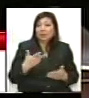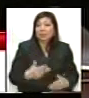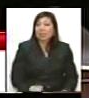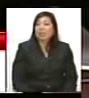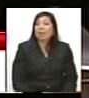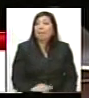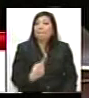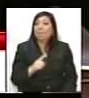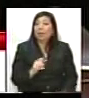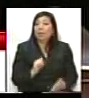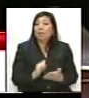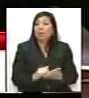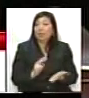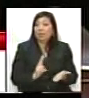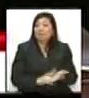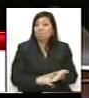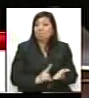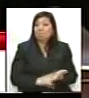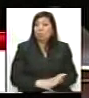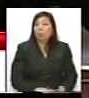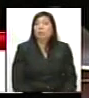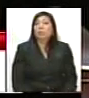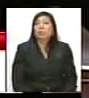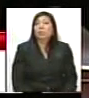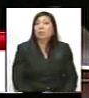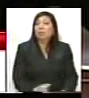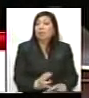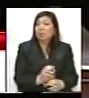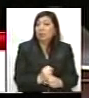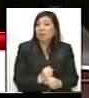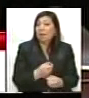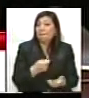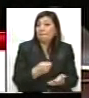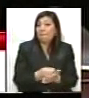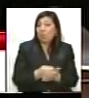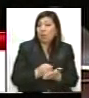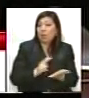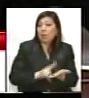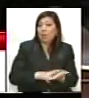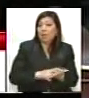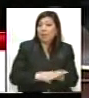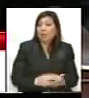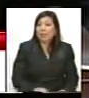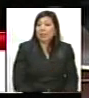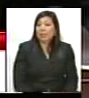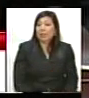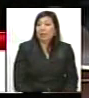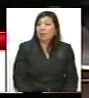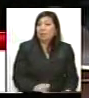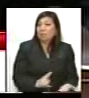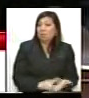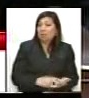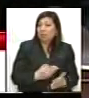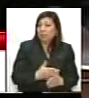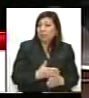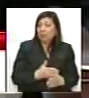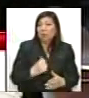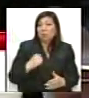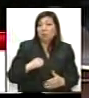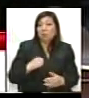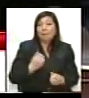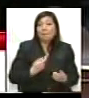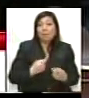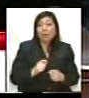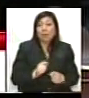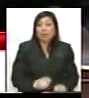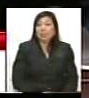para efectos del impuesto a la renta y sujetos obligados al pago del impuesto general las ventas el impuesto de promoción municipal por las